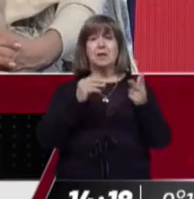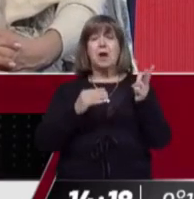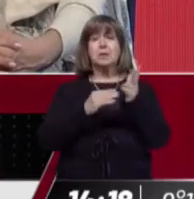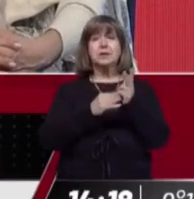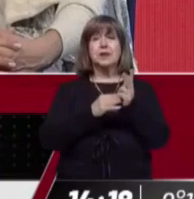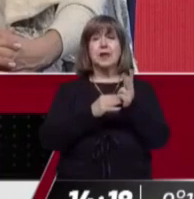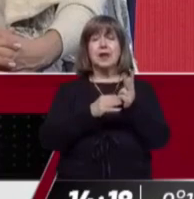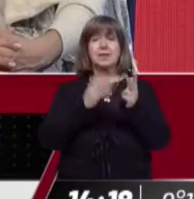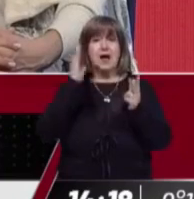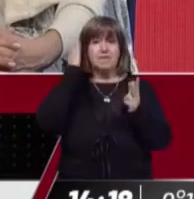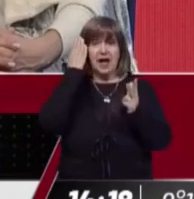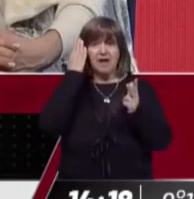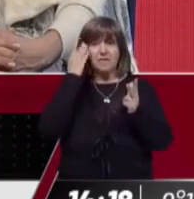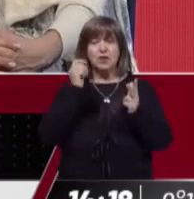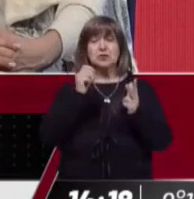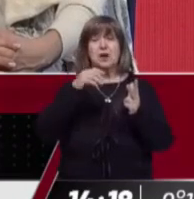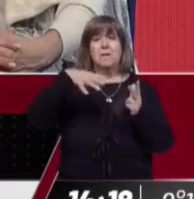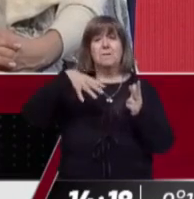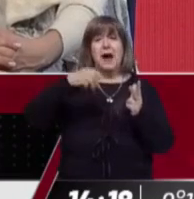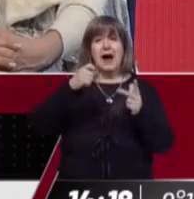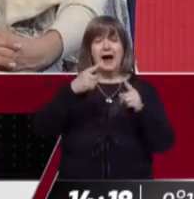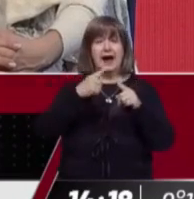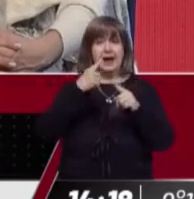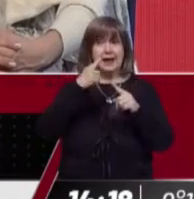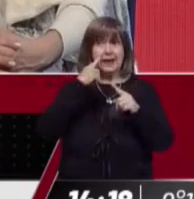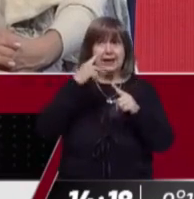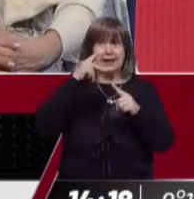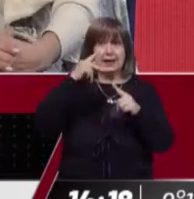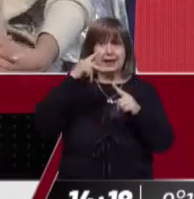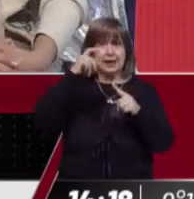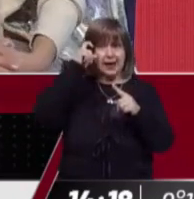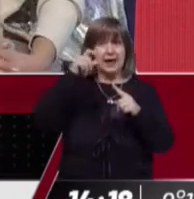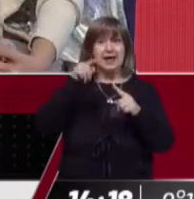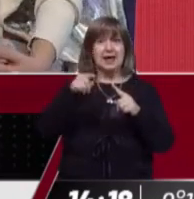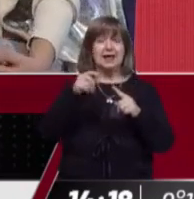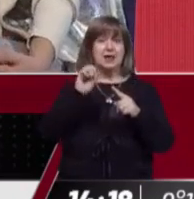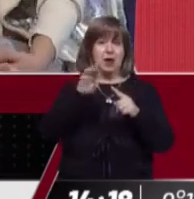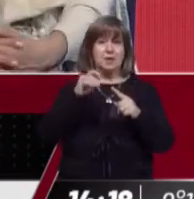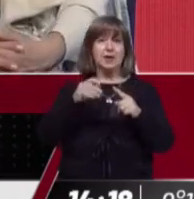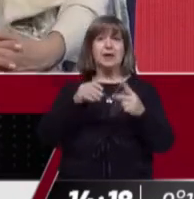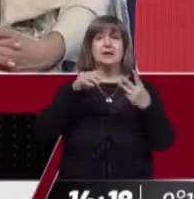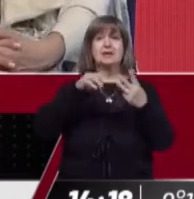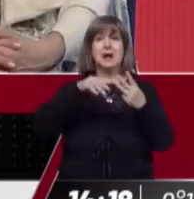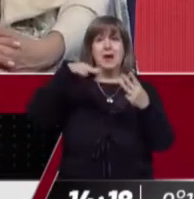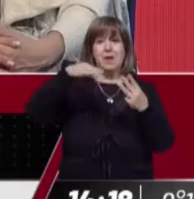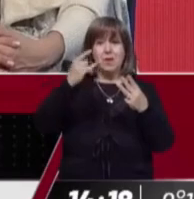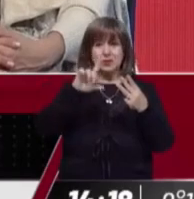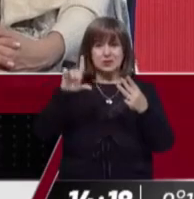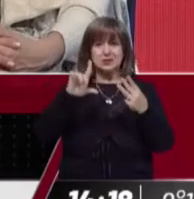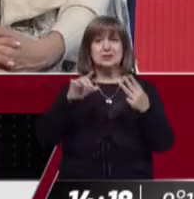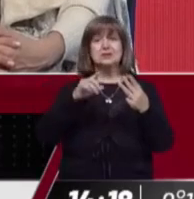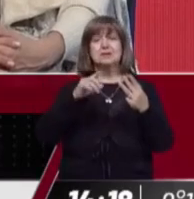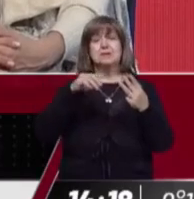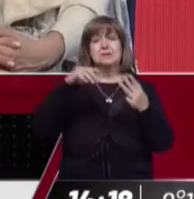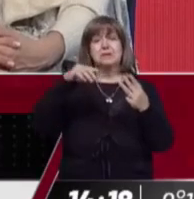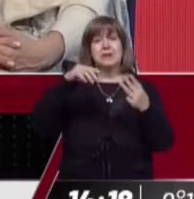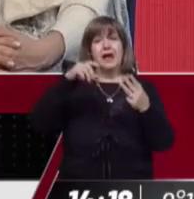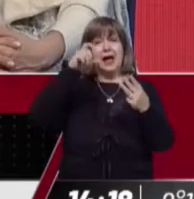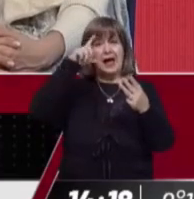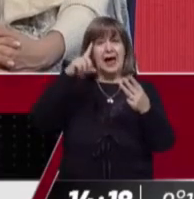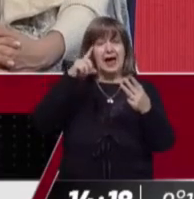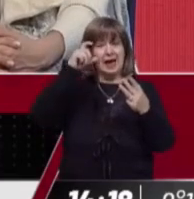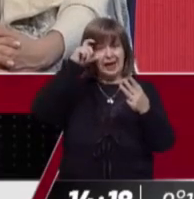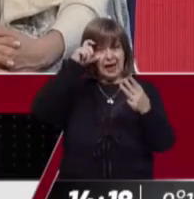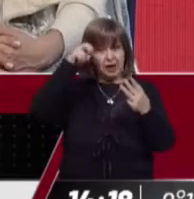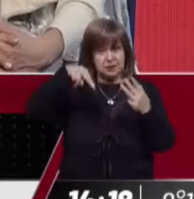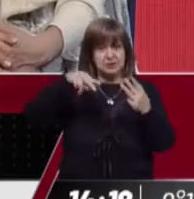de Facebook, a Mark Zuckerberg. Recordemos que ya vio y va a volver a ver a Elon Musk, que es el dueño de